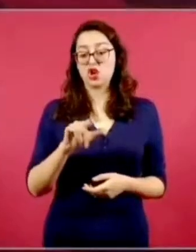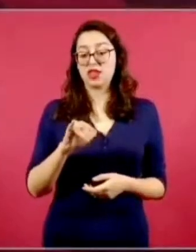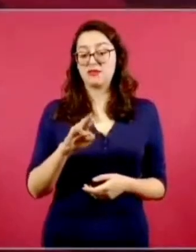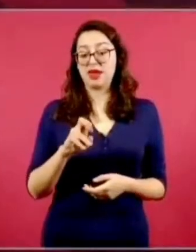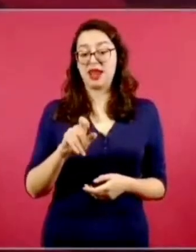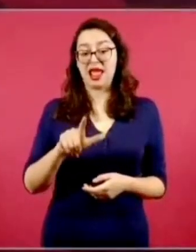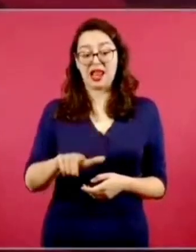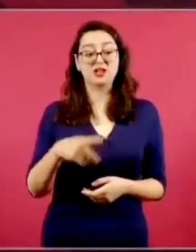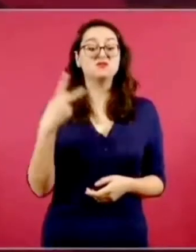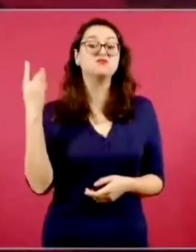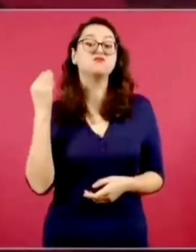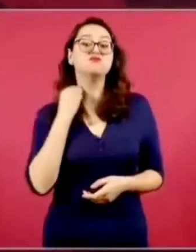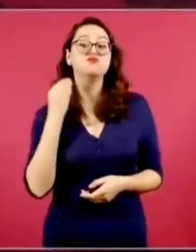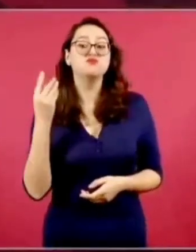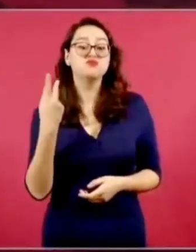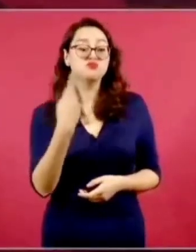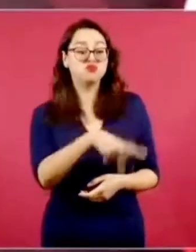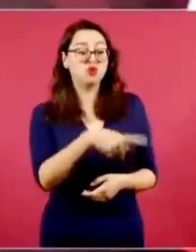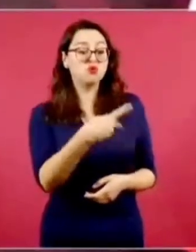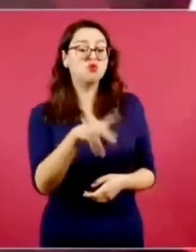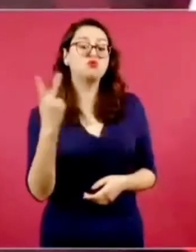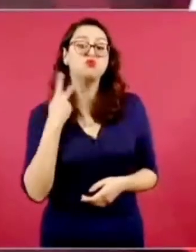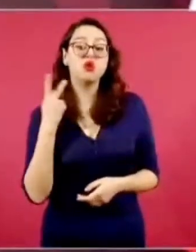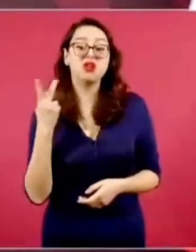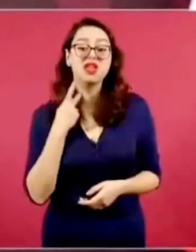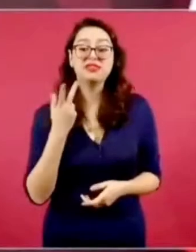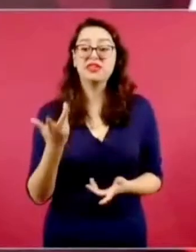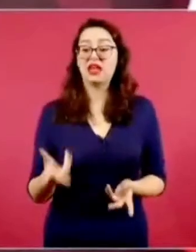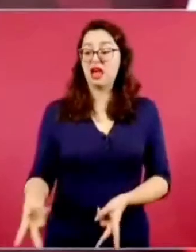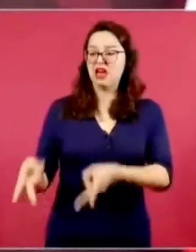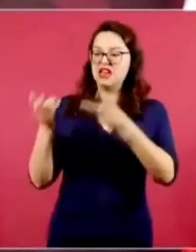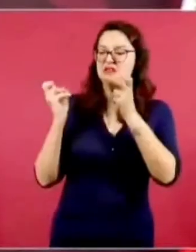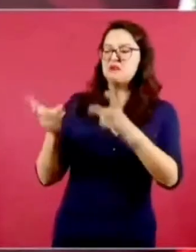neoliberal, neoporfirista, la política de pillaje.